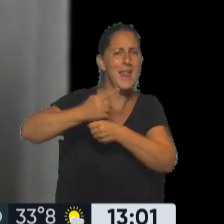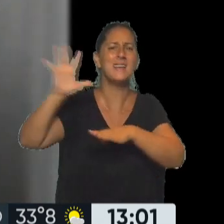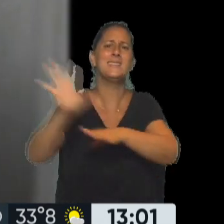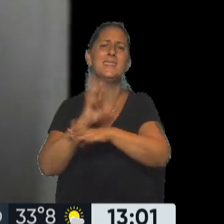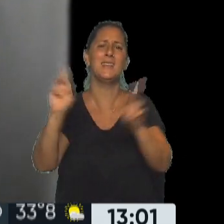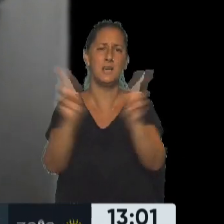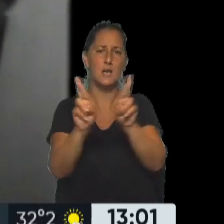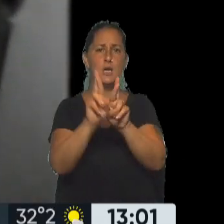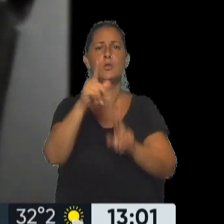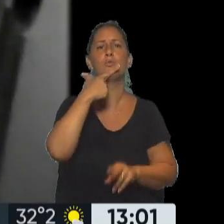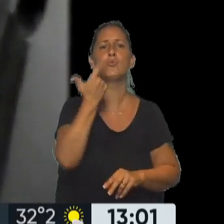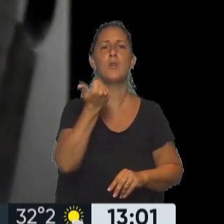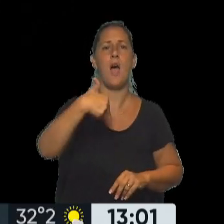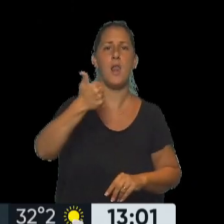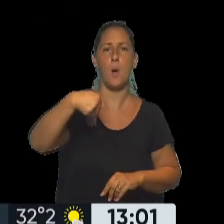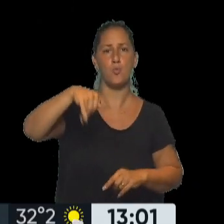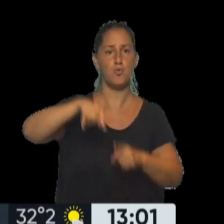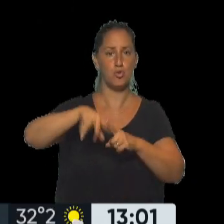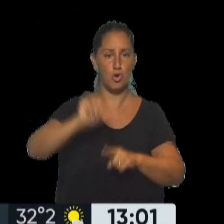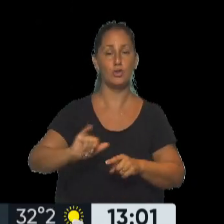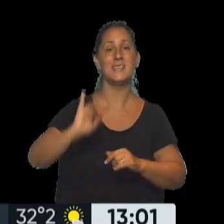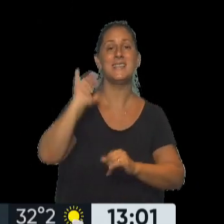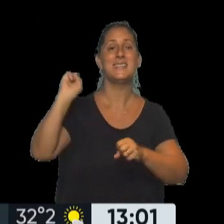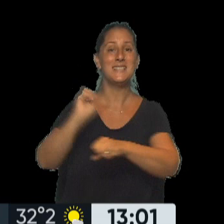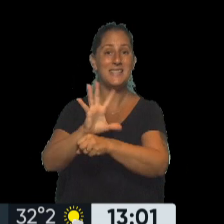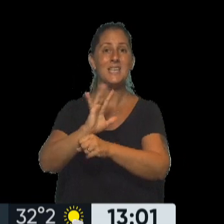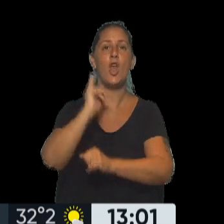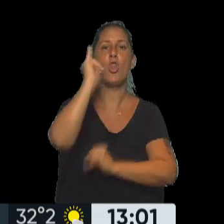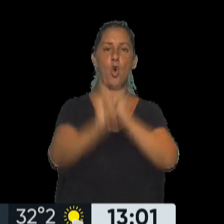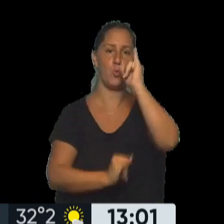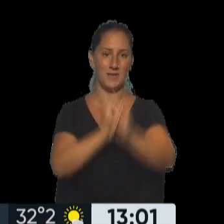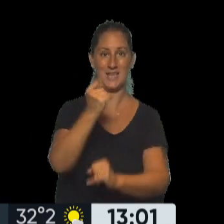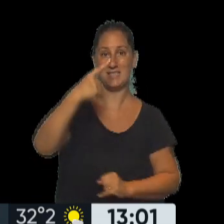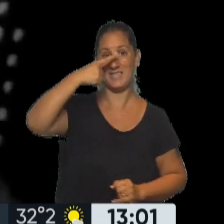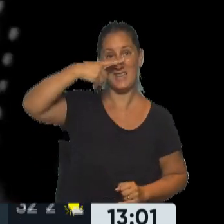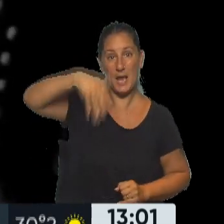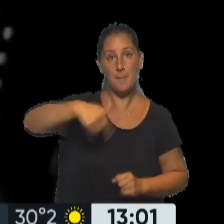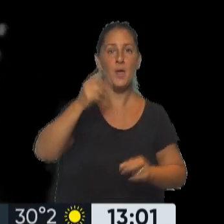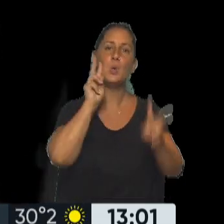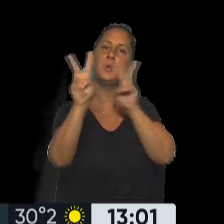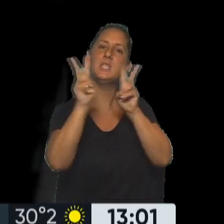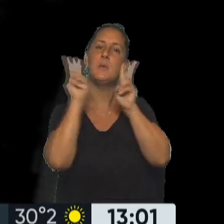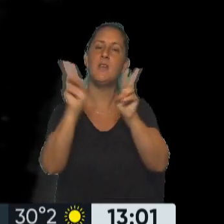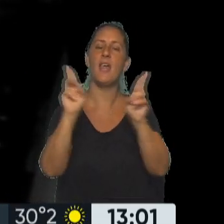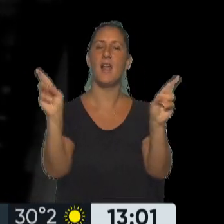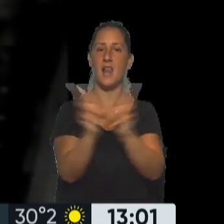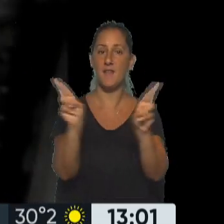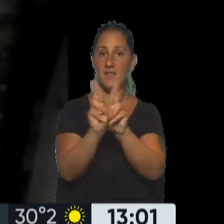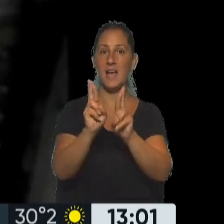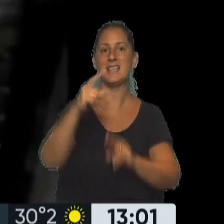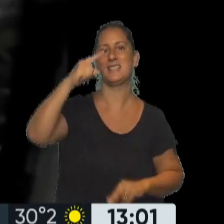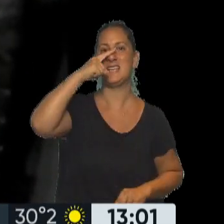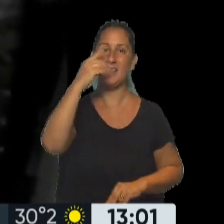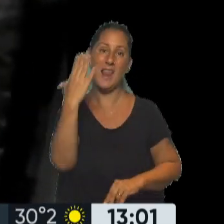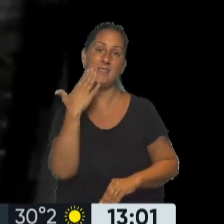Susana Blaustein Muñoz, del cine documental, del cine todo. 7M, Visibilidad Lésbica en el Conti, a las 19